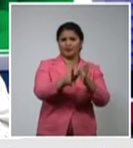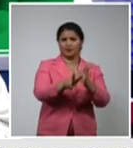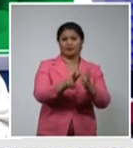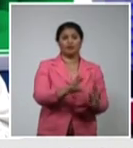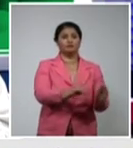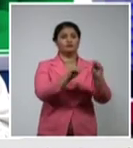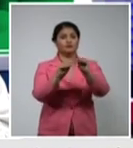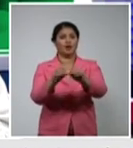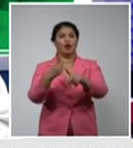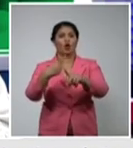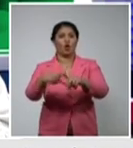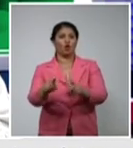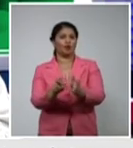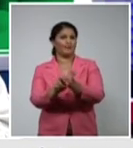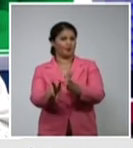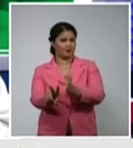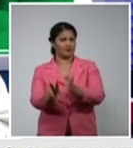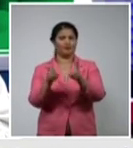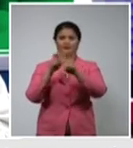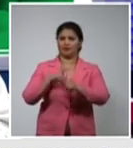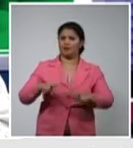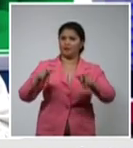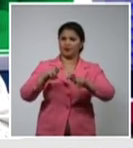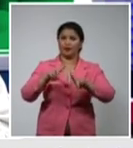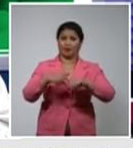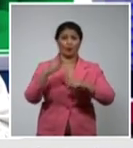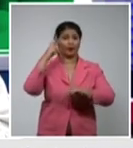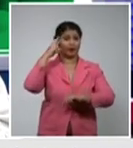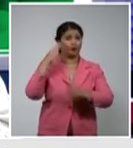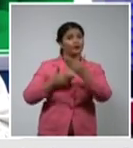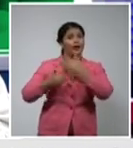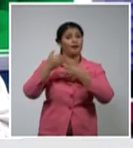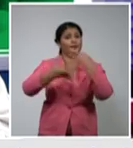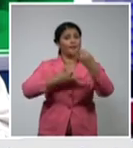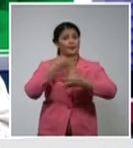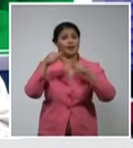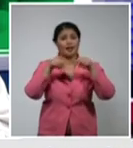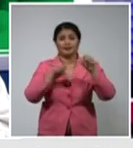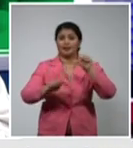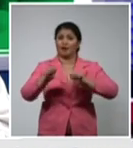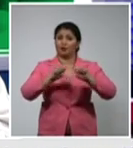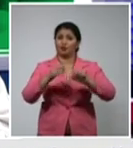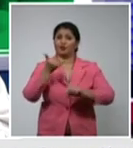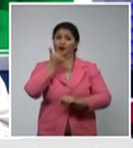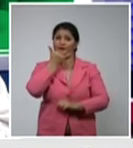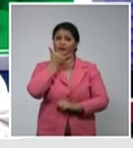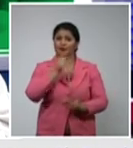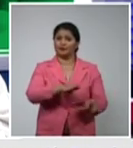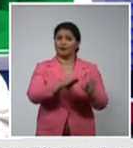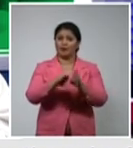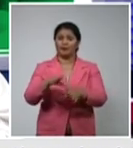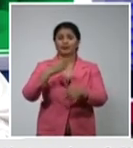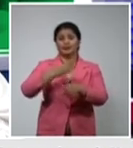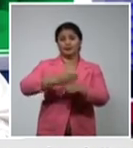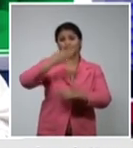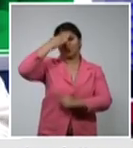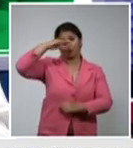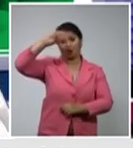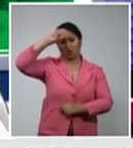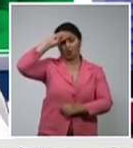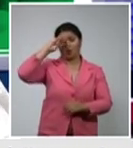vale la pena ni tenerlo en cuenta. Y Santiago de Cuba confirma 6 casos más y el municipio